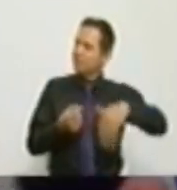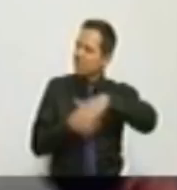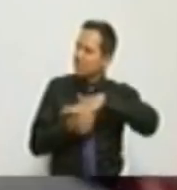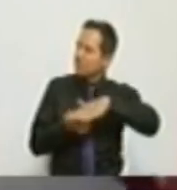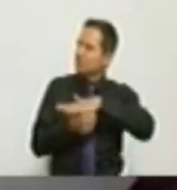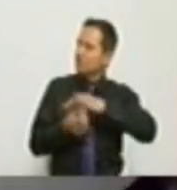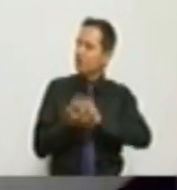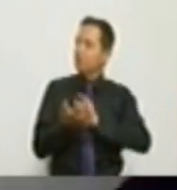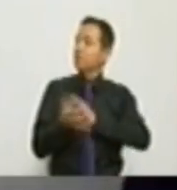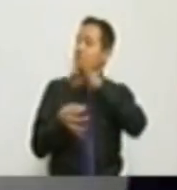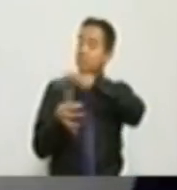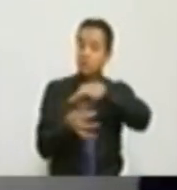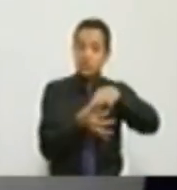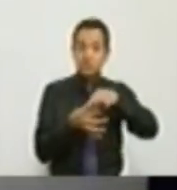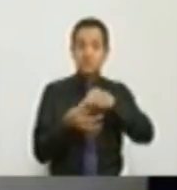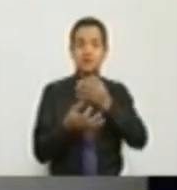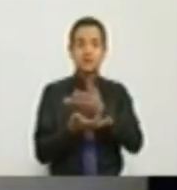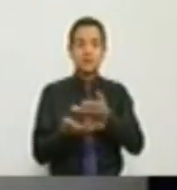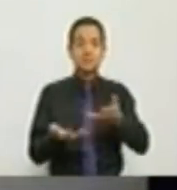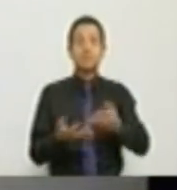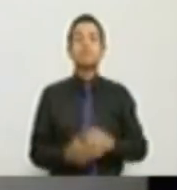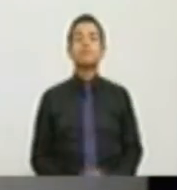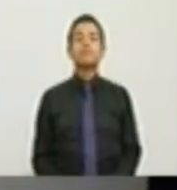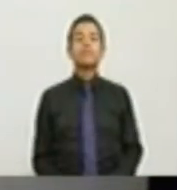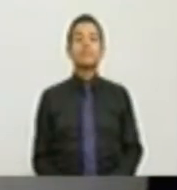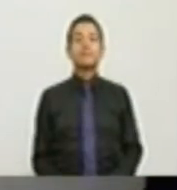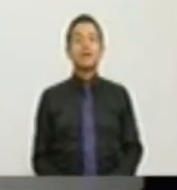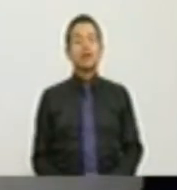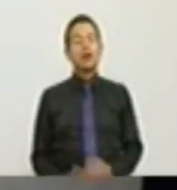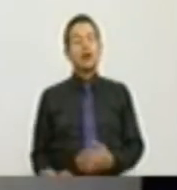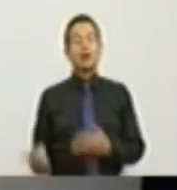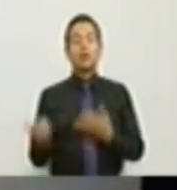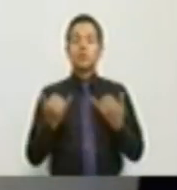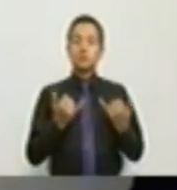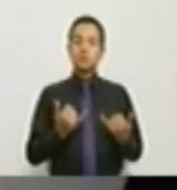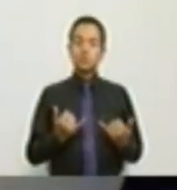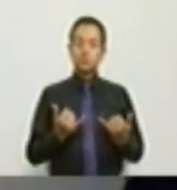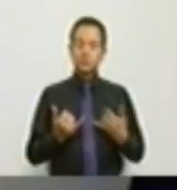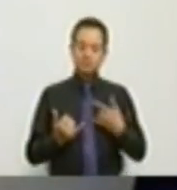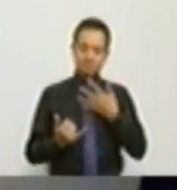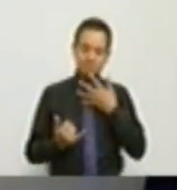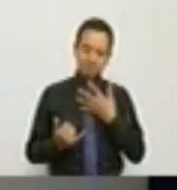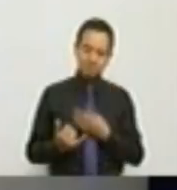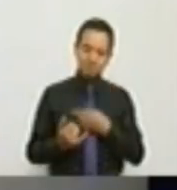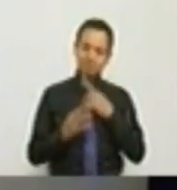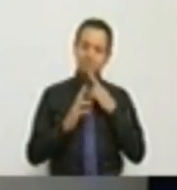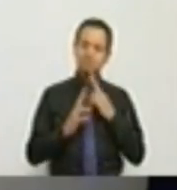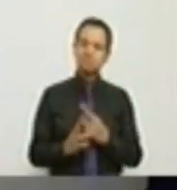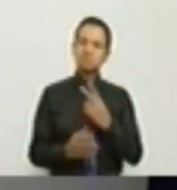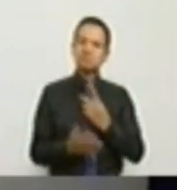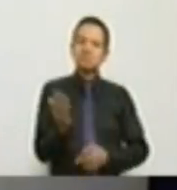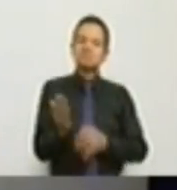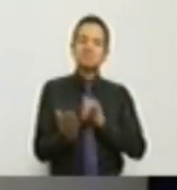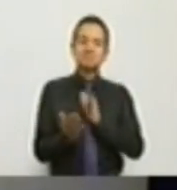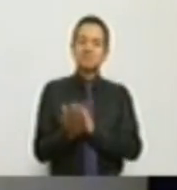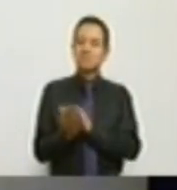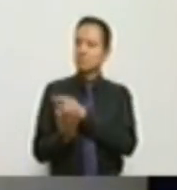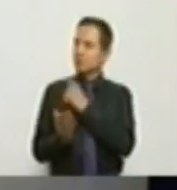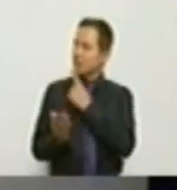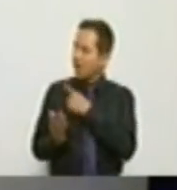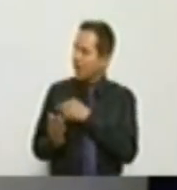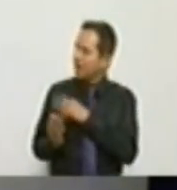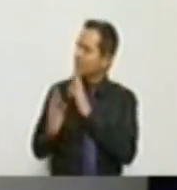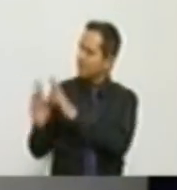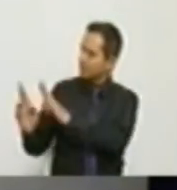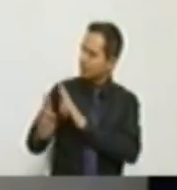las elecciones, y finalmente hoy podemos decir que tenemos la sentencia